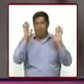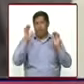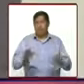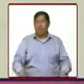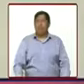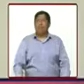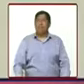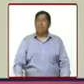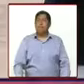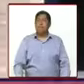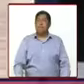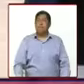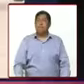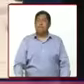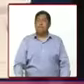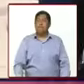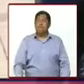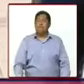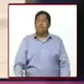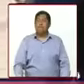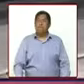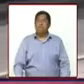necesitados.